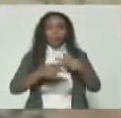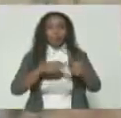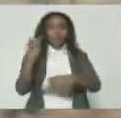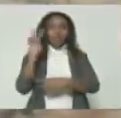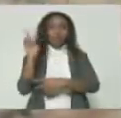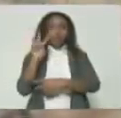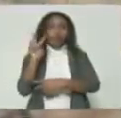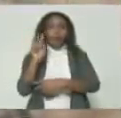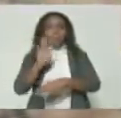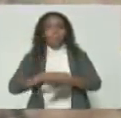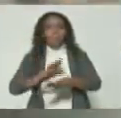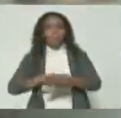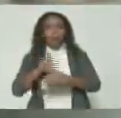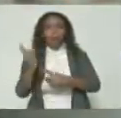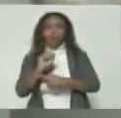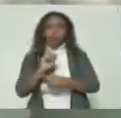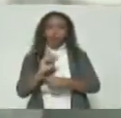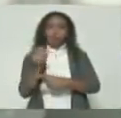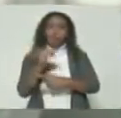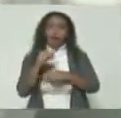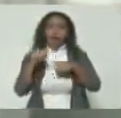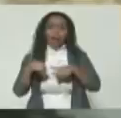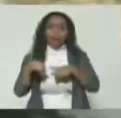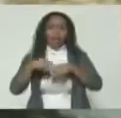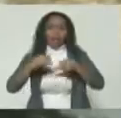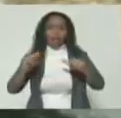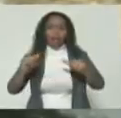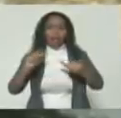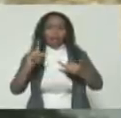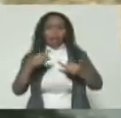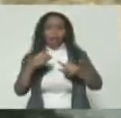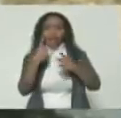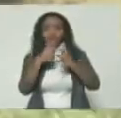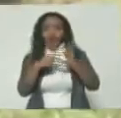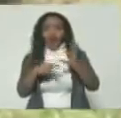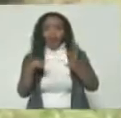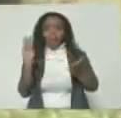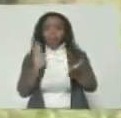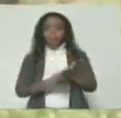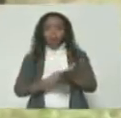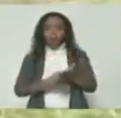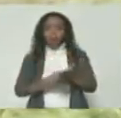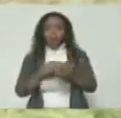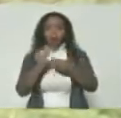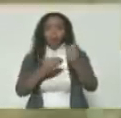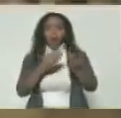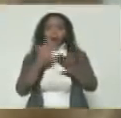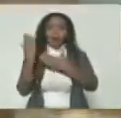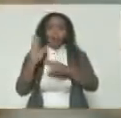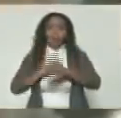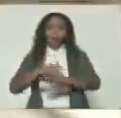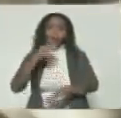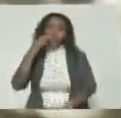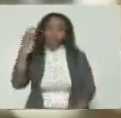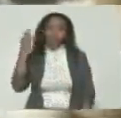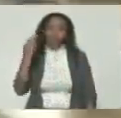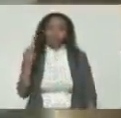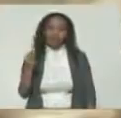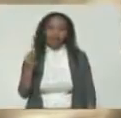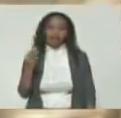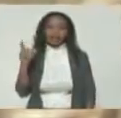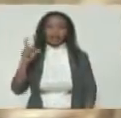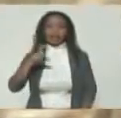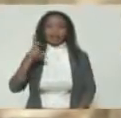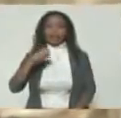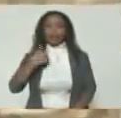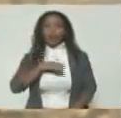venezolana, presidente, porque no nada más esta trinchera, son varias trincheras que tenemos que ponerlas como esta, porque en verdad lo amerita y lo